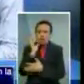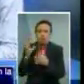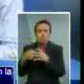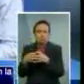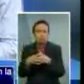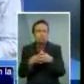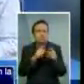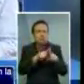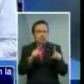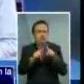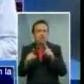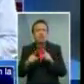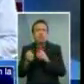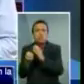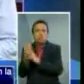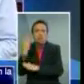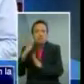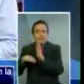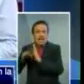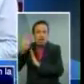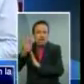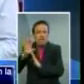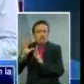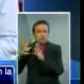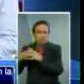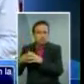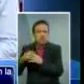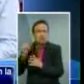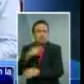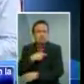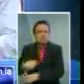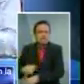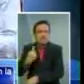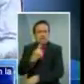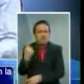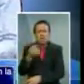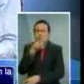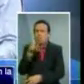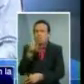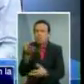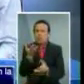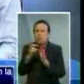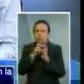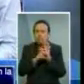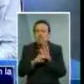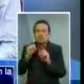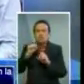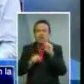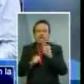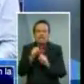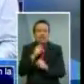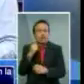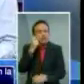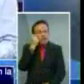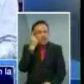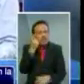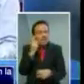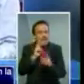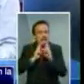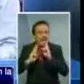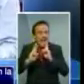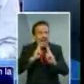las bancadas de la nueva mayoría, con los presidentes de sus partidos, para contarles cuál es nuestro proyecto político y entender que las